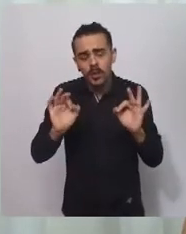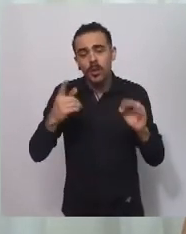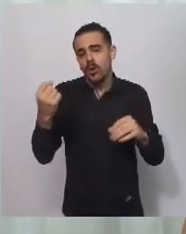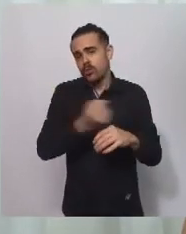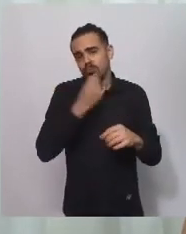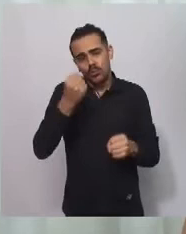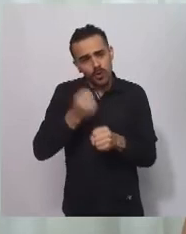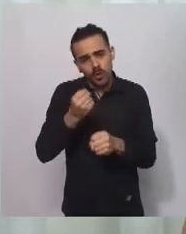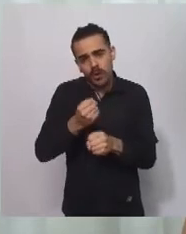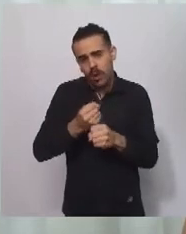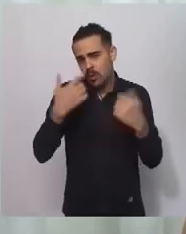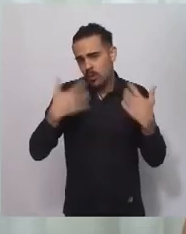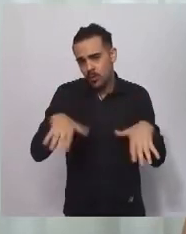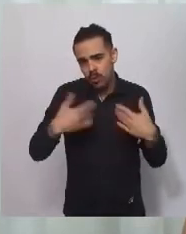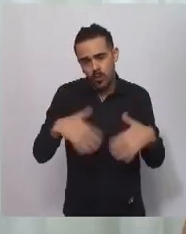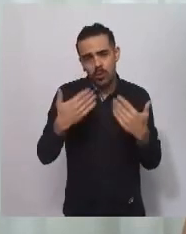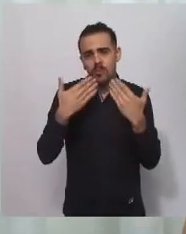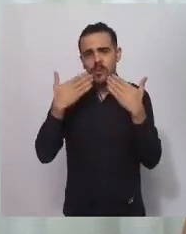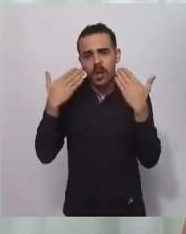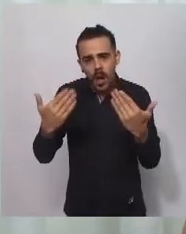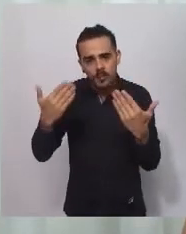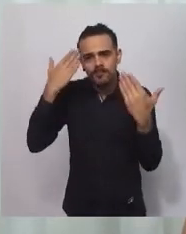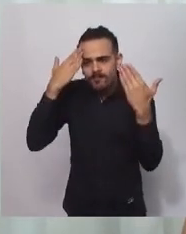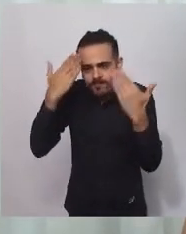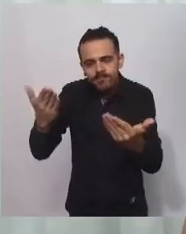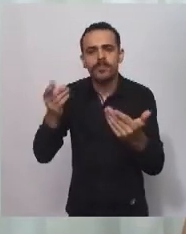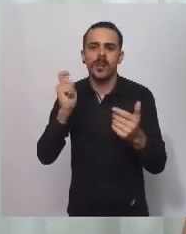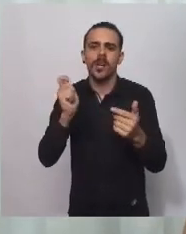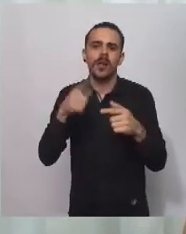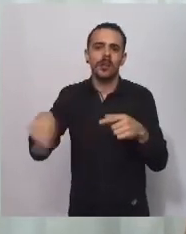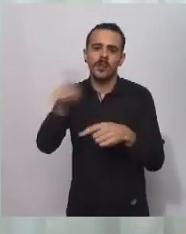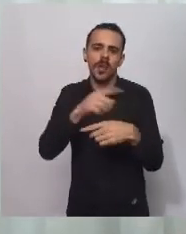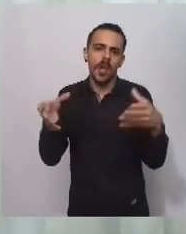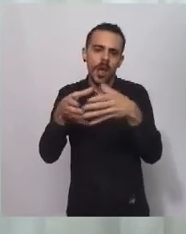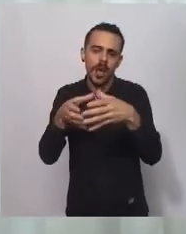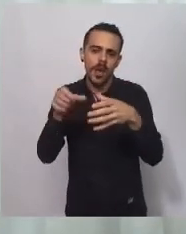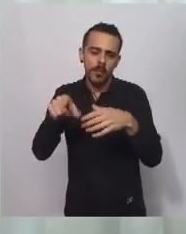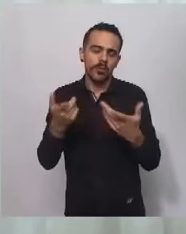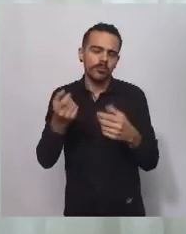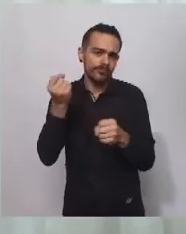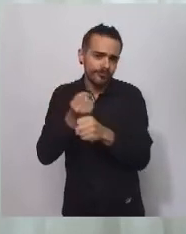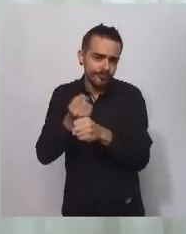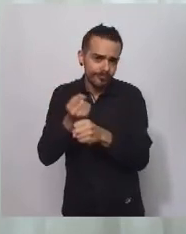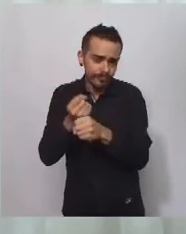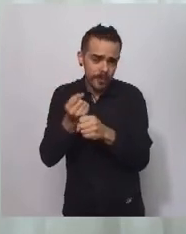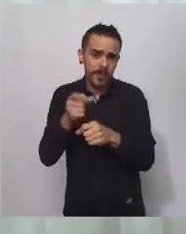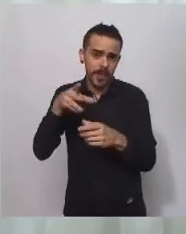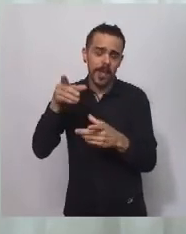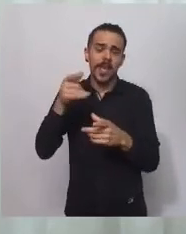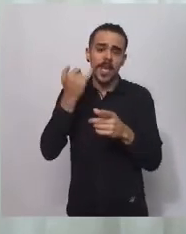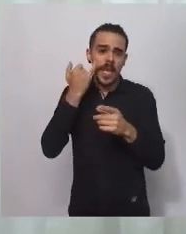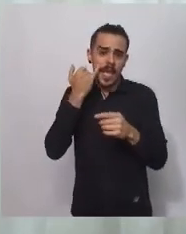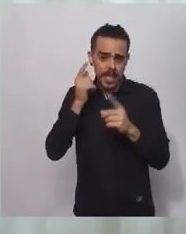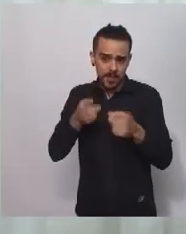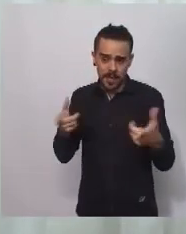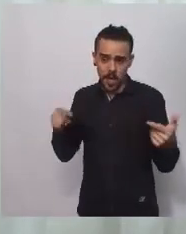destacar de este equipo que viene trabajando desde que se desde que se constituyó el